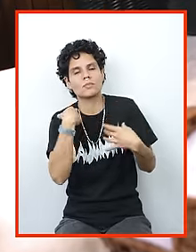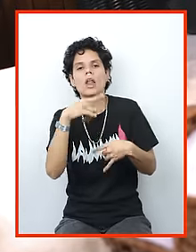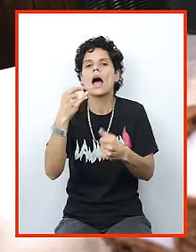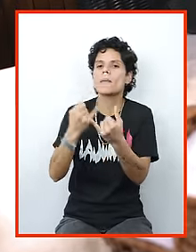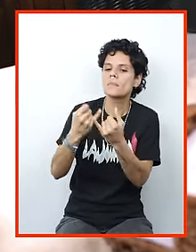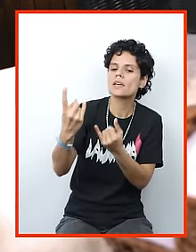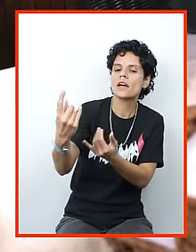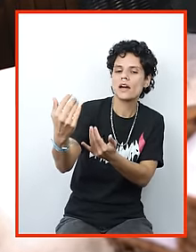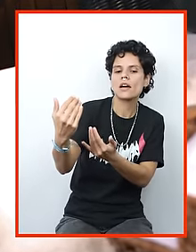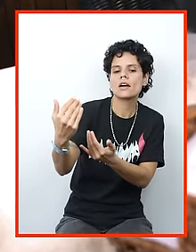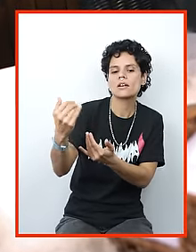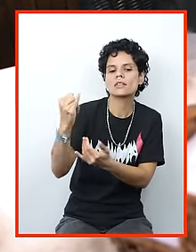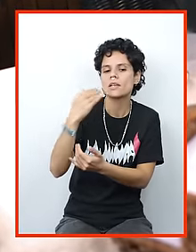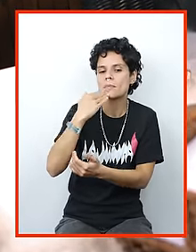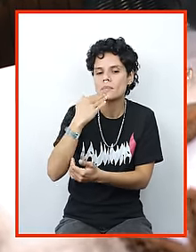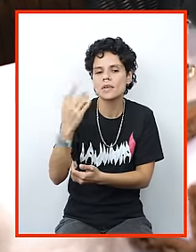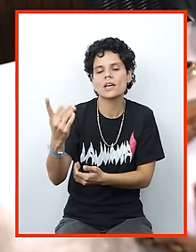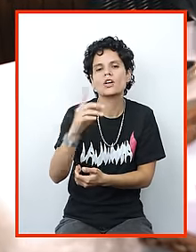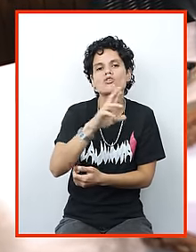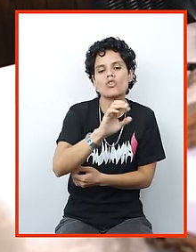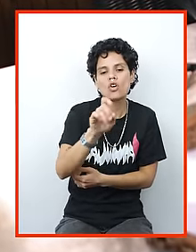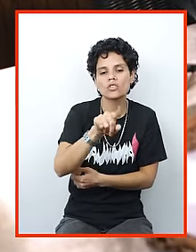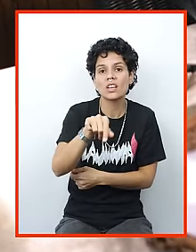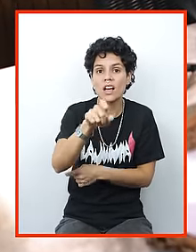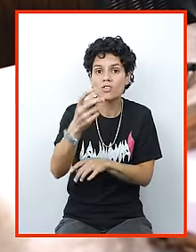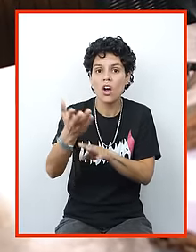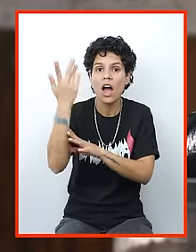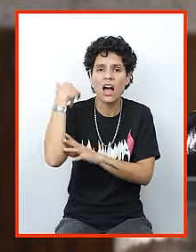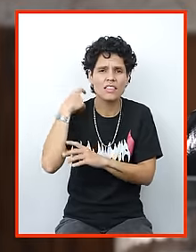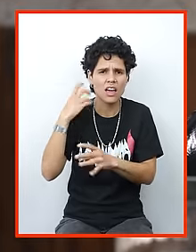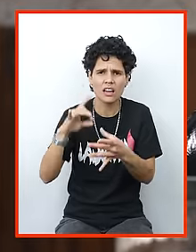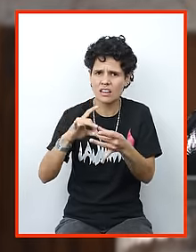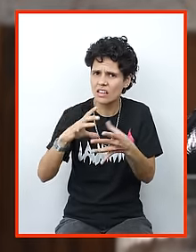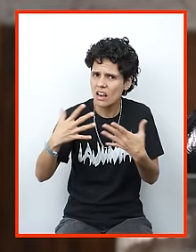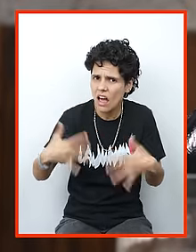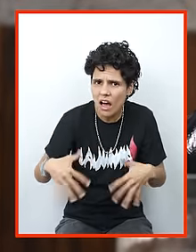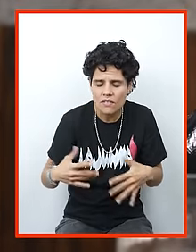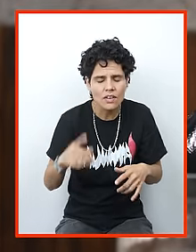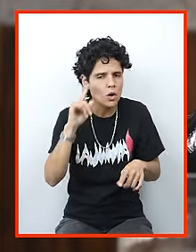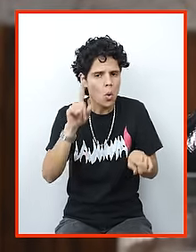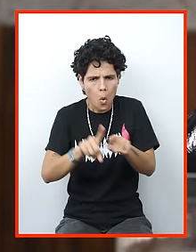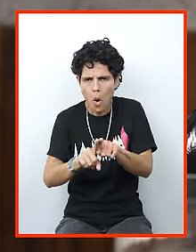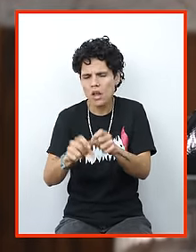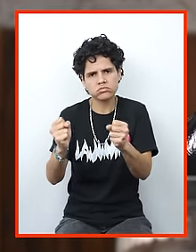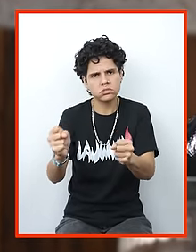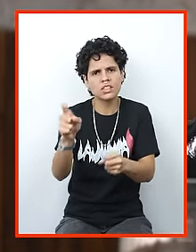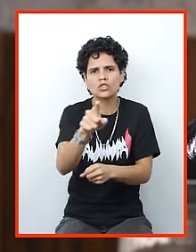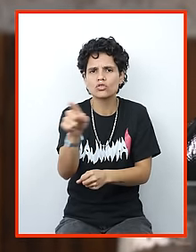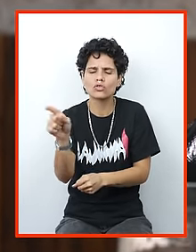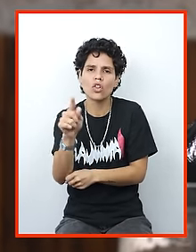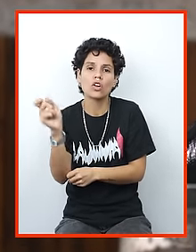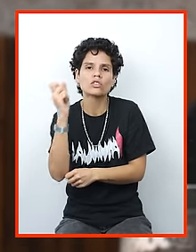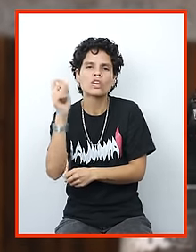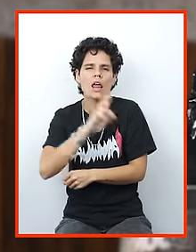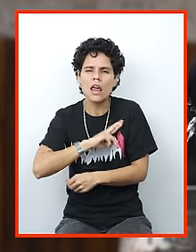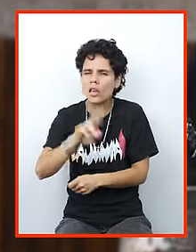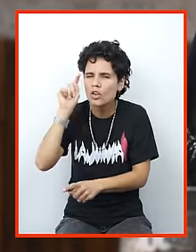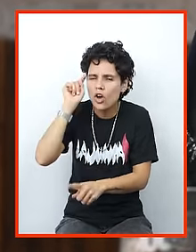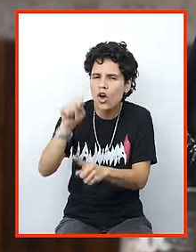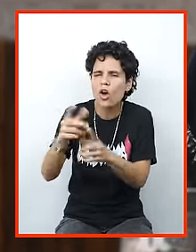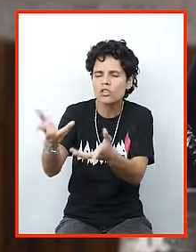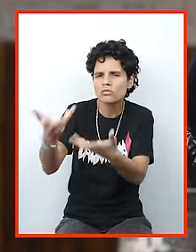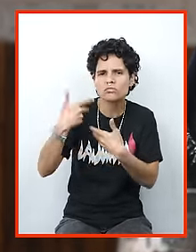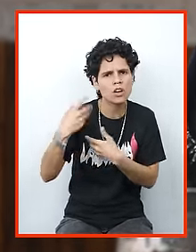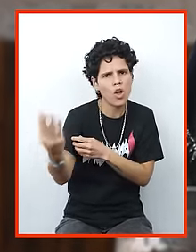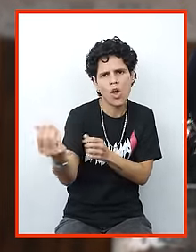pero ahí mi amiga lo ayudó, la señora Roxana, que son pastores igual. No le importó, ellos estuvieron graves y aún así la dieron todo y le fueron a buscar y lo atendieron. ¿Tenemos un